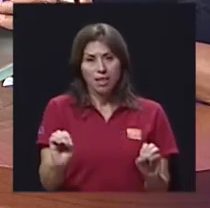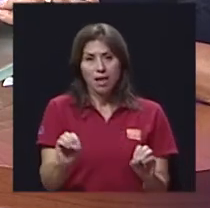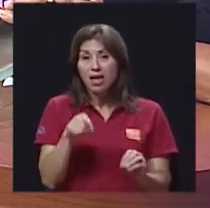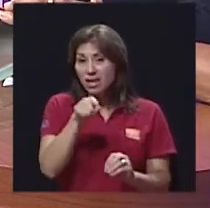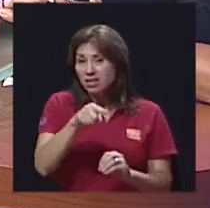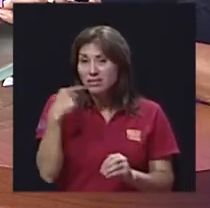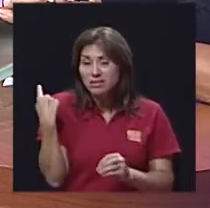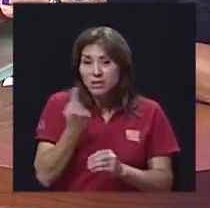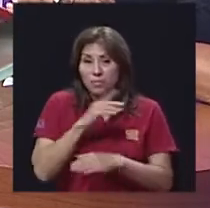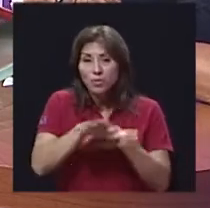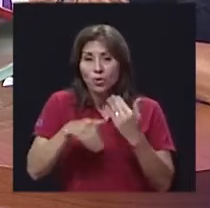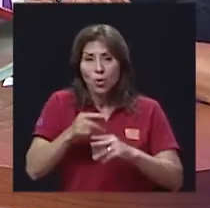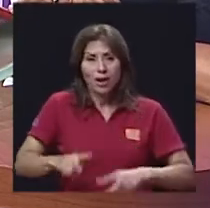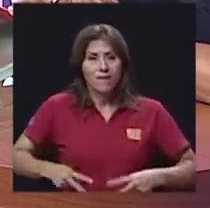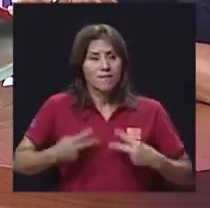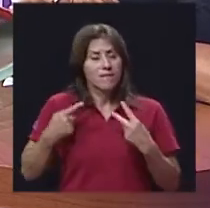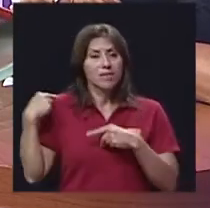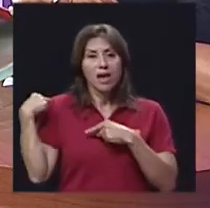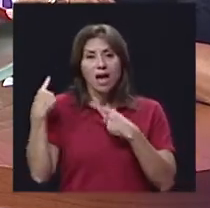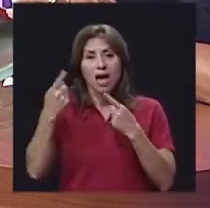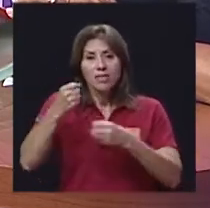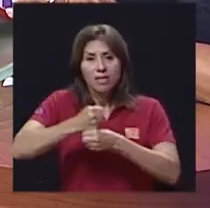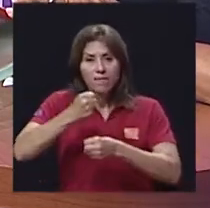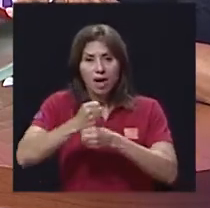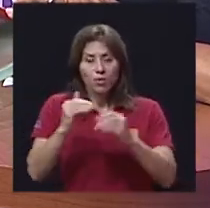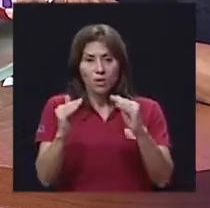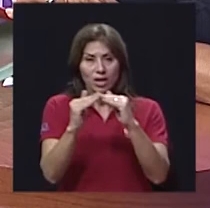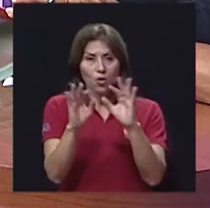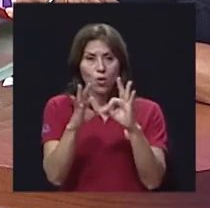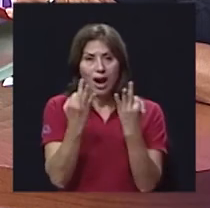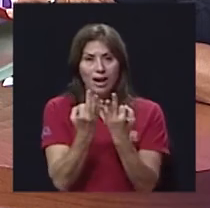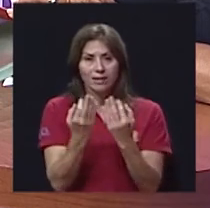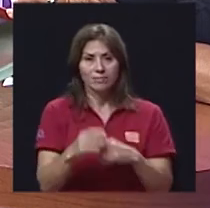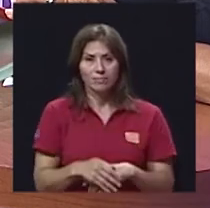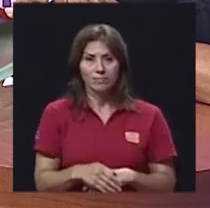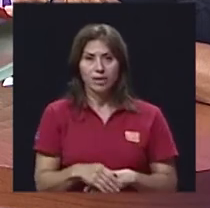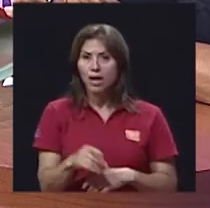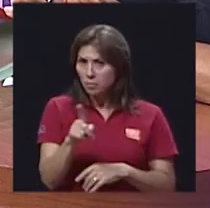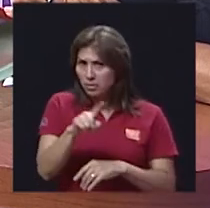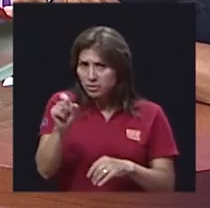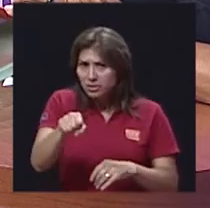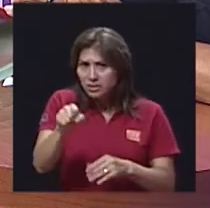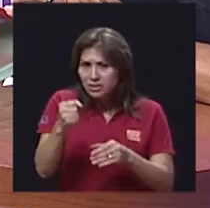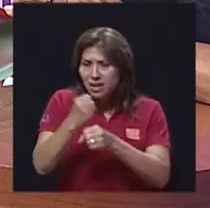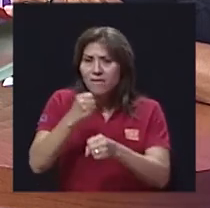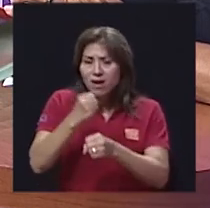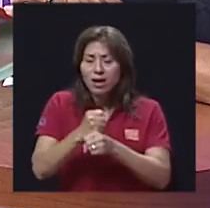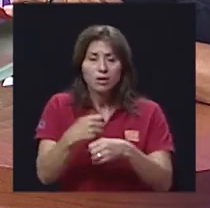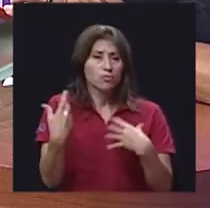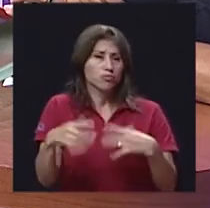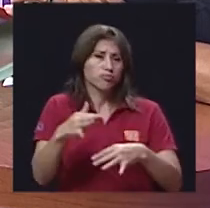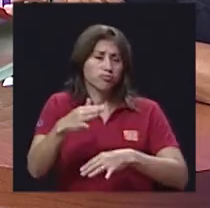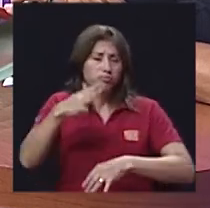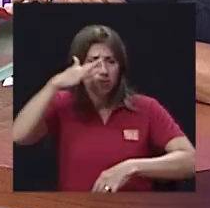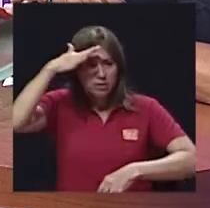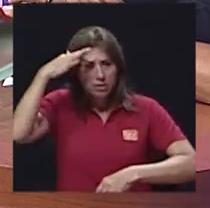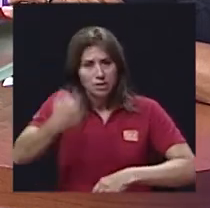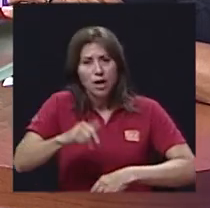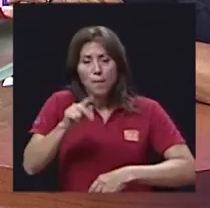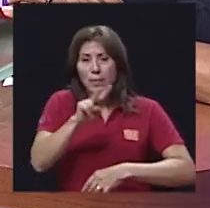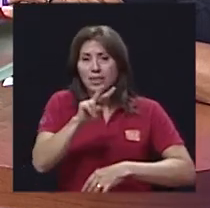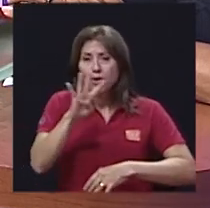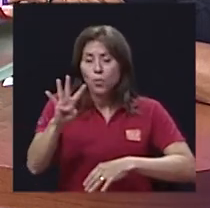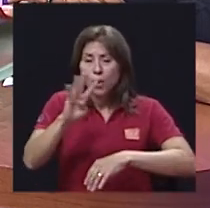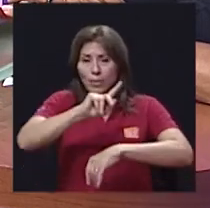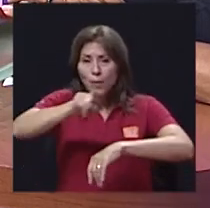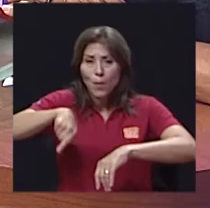en el hogar, no es que no trabajan, porque eso es lo que, sí, ese es el discurso, que las señoras no trabajan, claro, trabajan más que cualquiera, porque trabajan las 24 horas del día y los